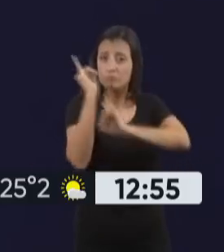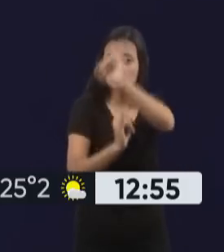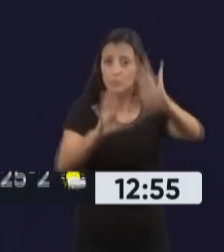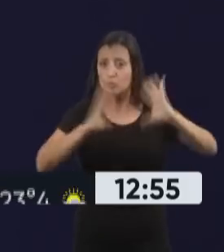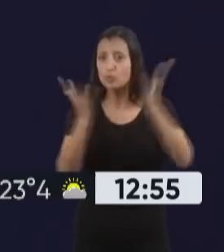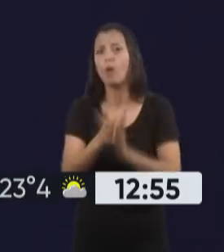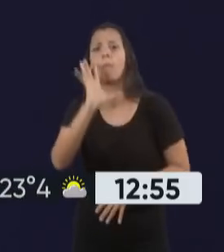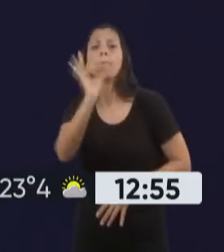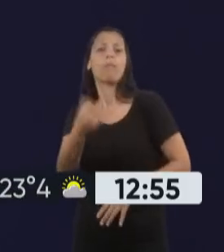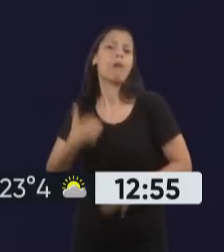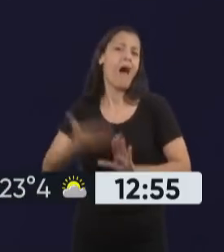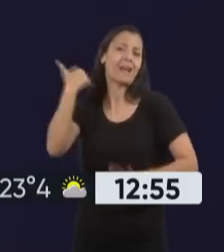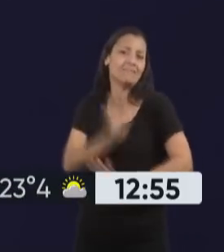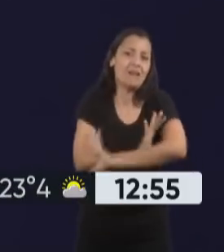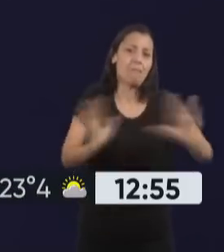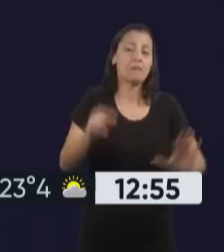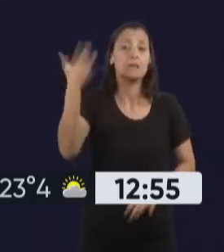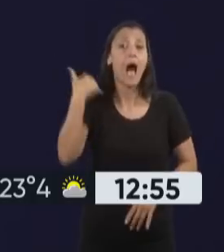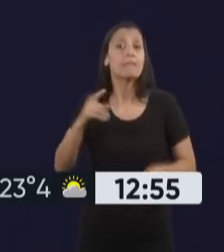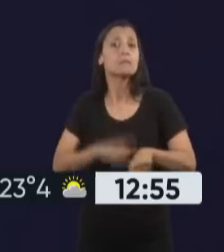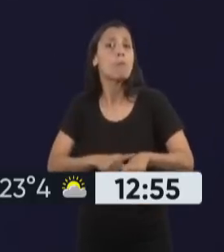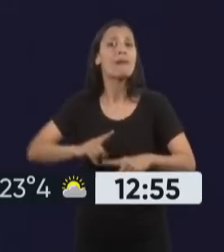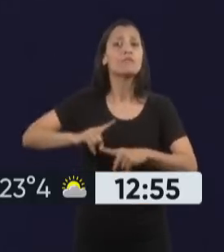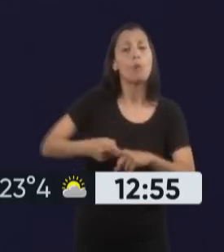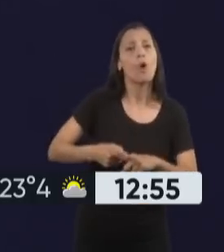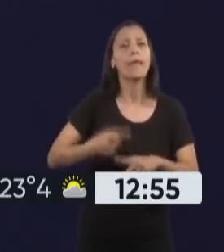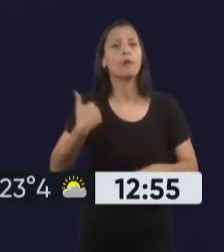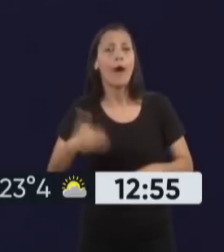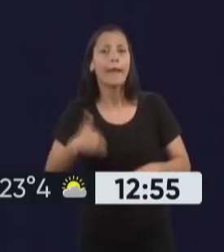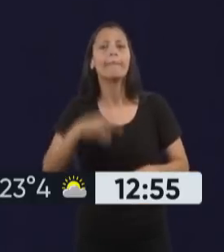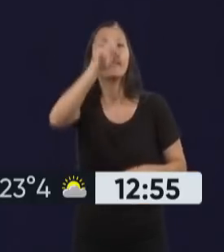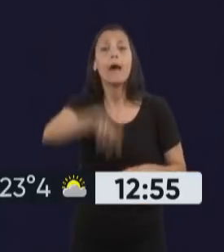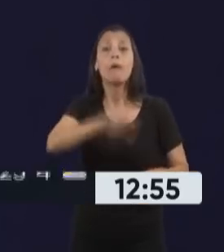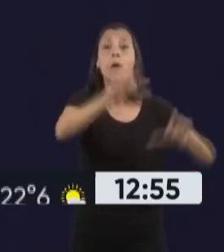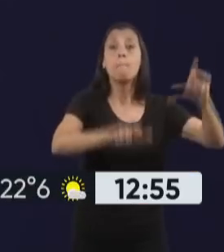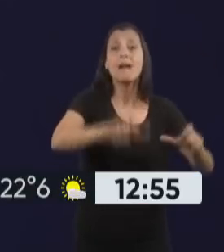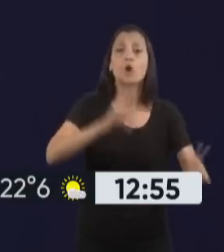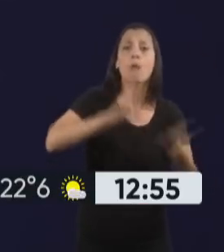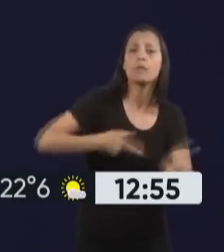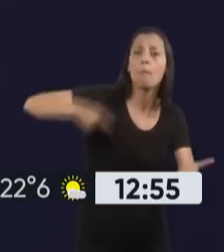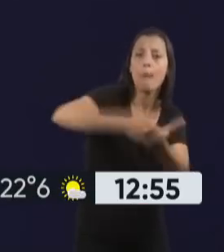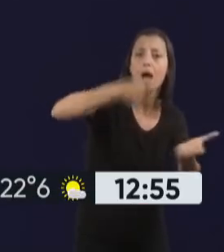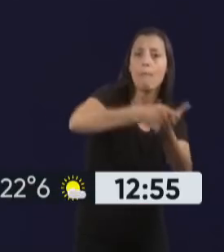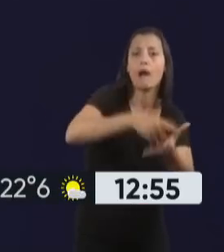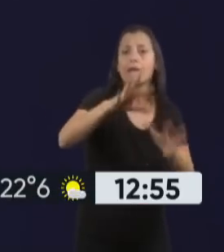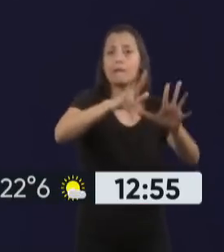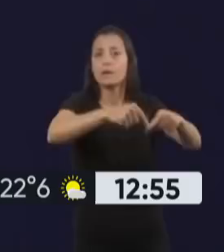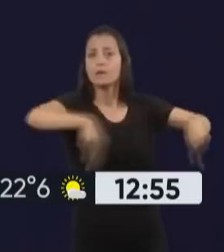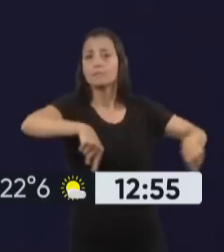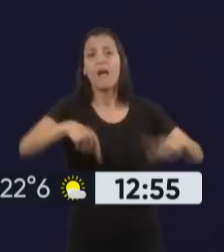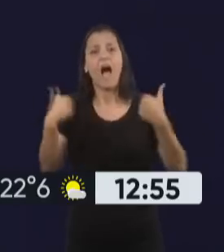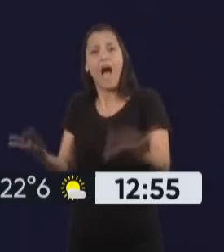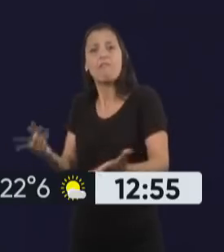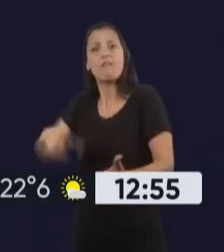de la Argentina del pasado, donde la política se servía del dinero de los contribuyentes en lugar de servir, por supuesto, a los